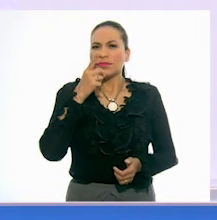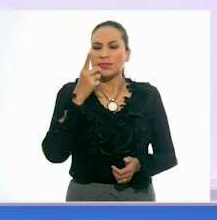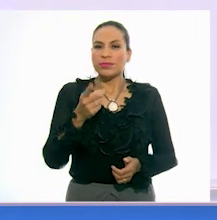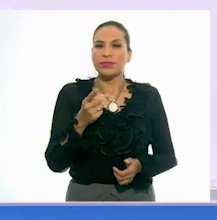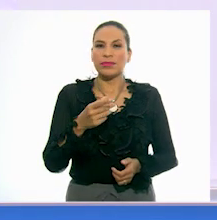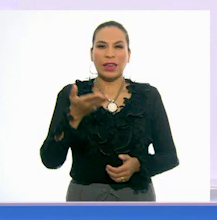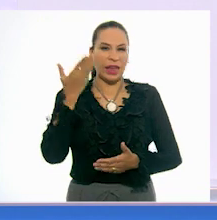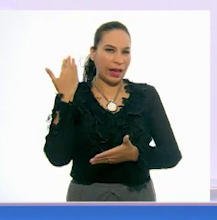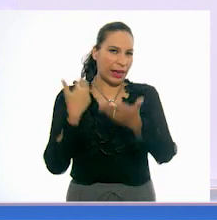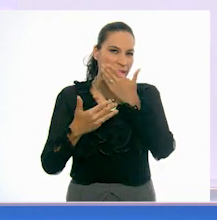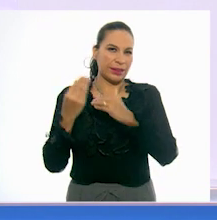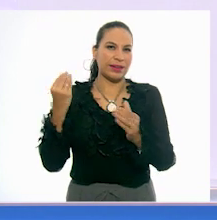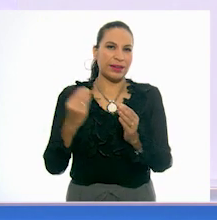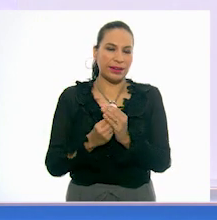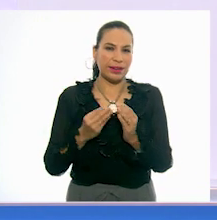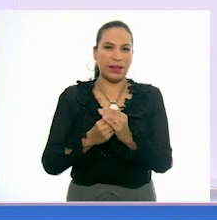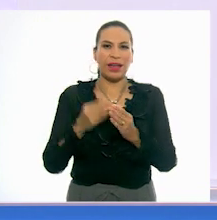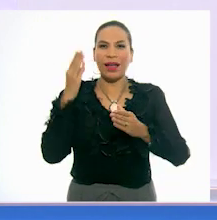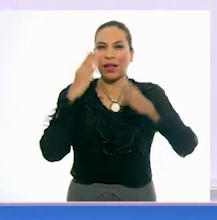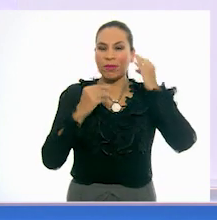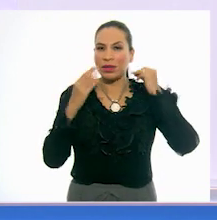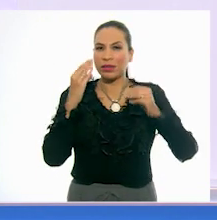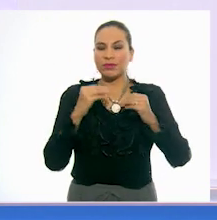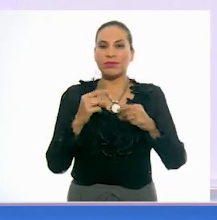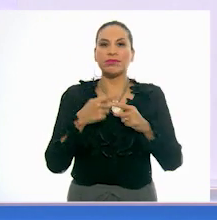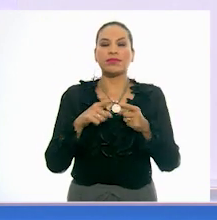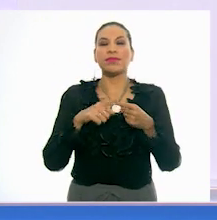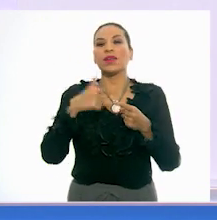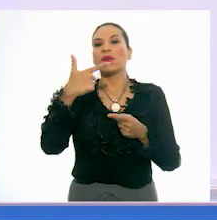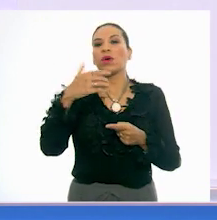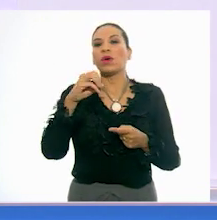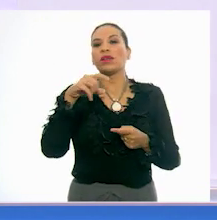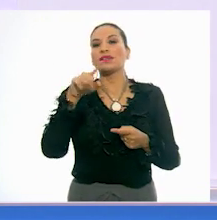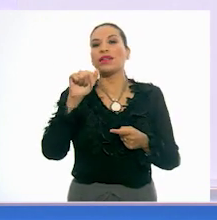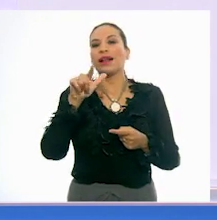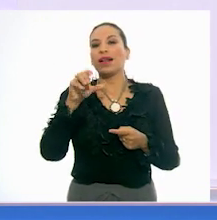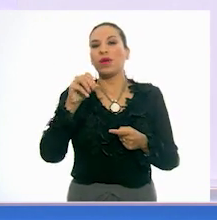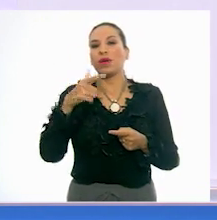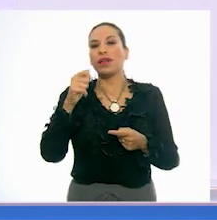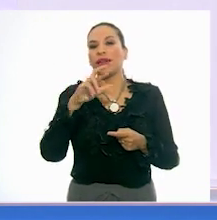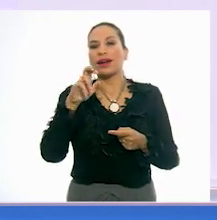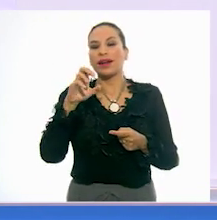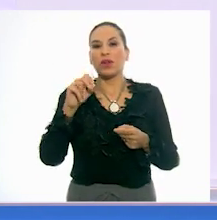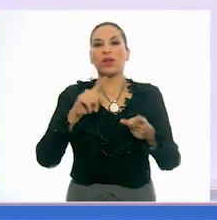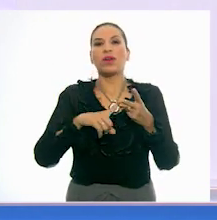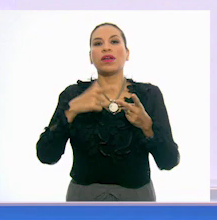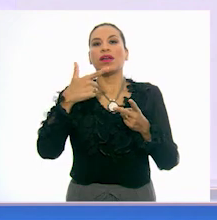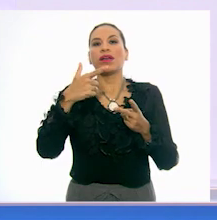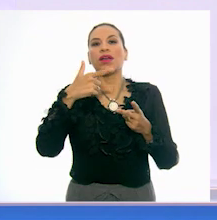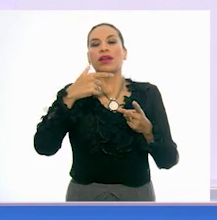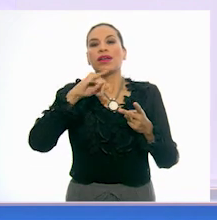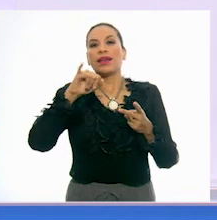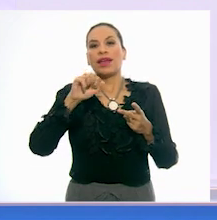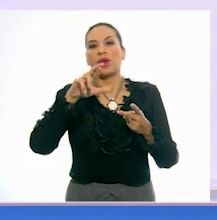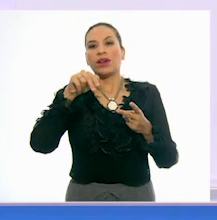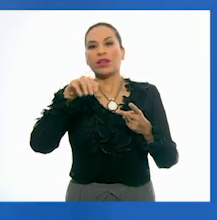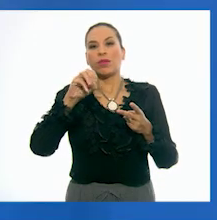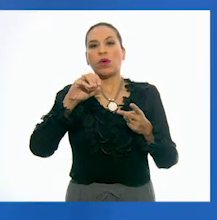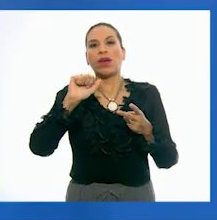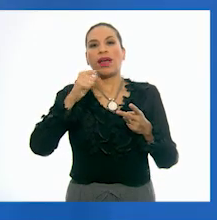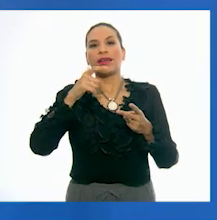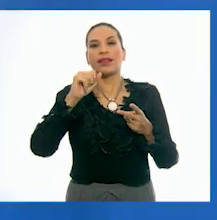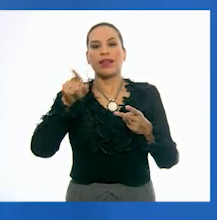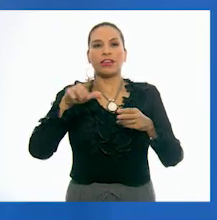en clases pasadas aprendimos que fueron Gonzalo Guerrero y Jerónimo Aguilar quienes naufragaron en